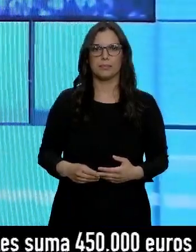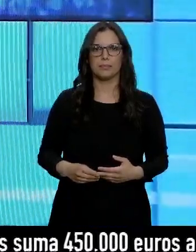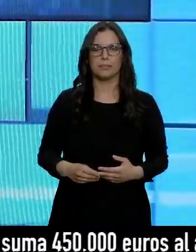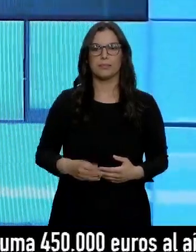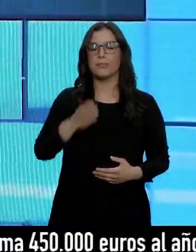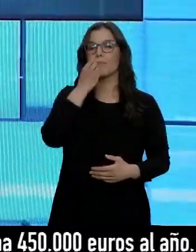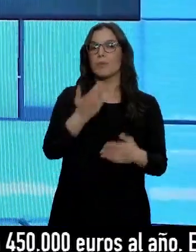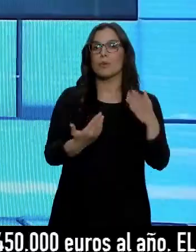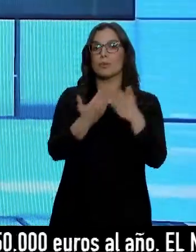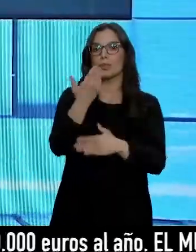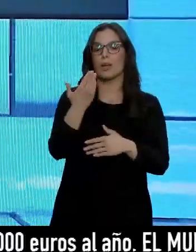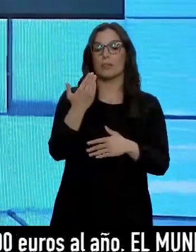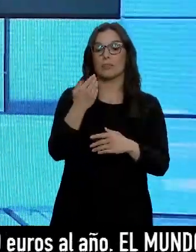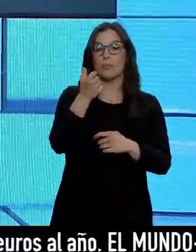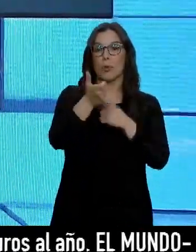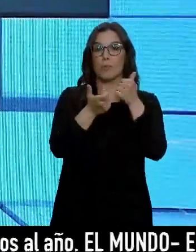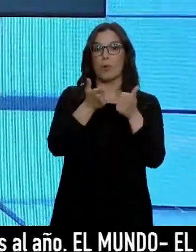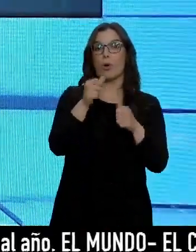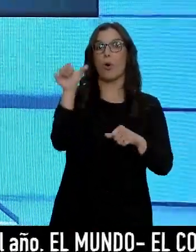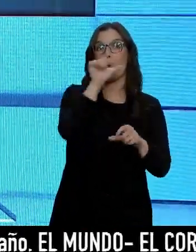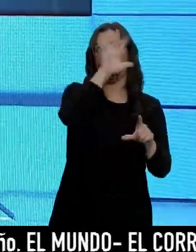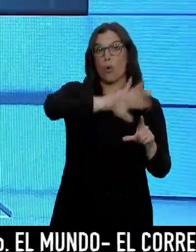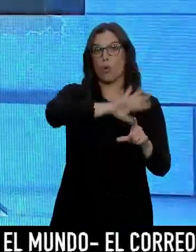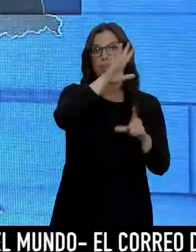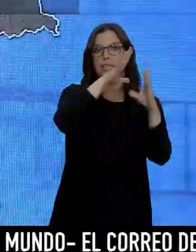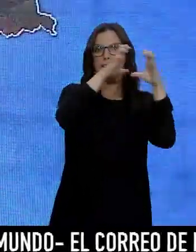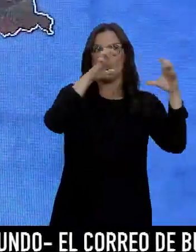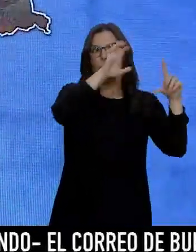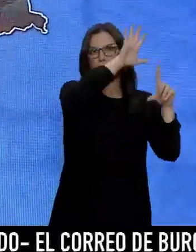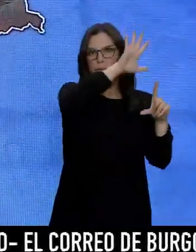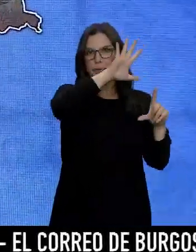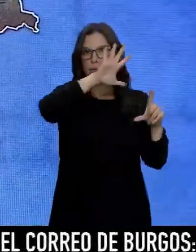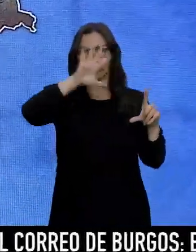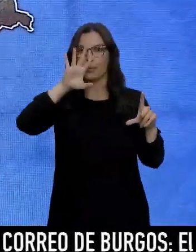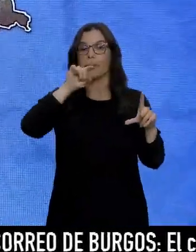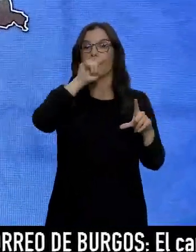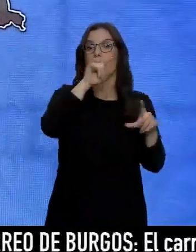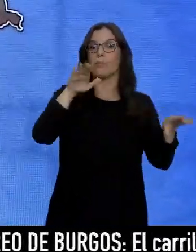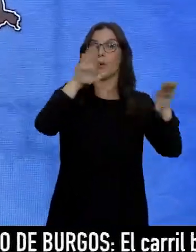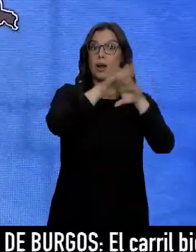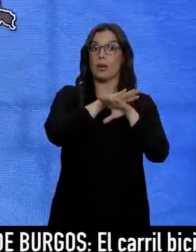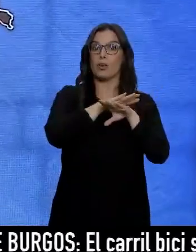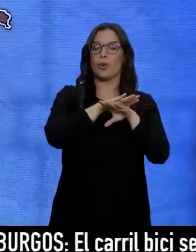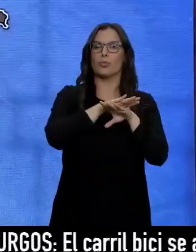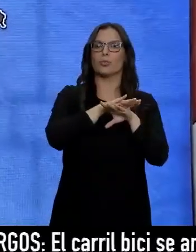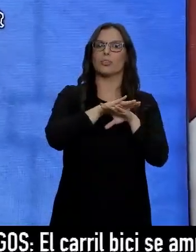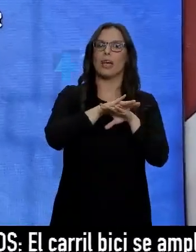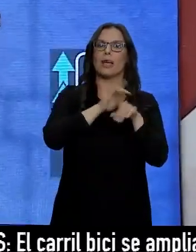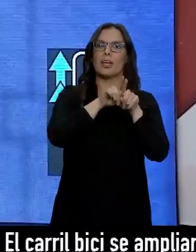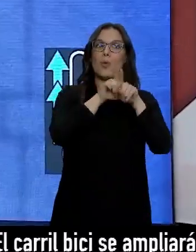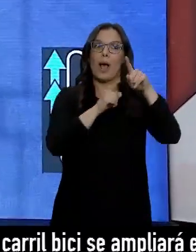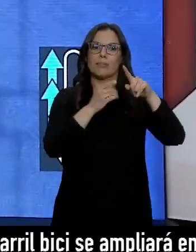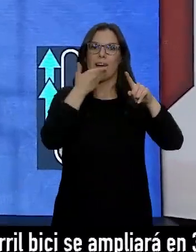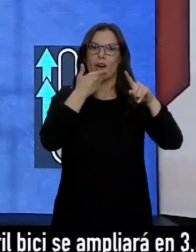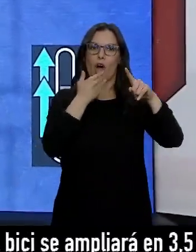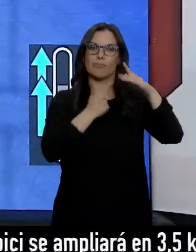Muy buenos días. Han ido llegando nubes por el oeste que allí han actuado de tapadera durante la noche y han hecho que las temperaturas mínimas suban